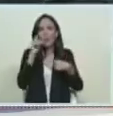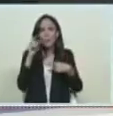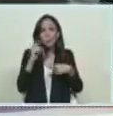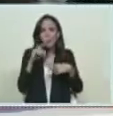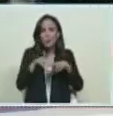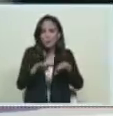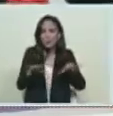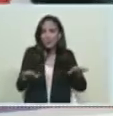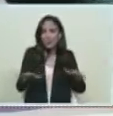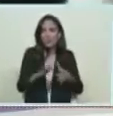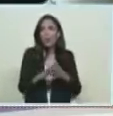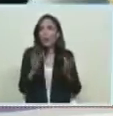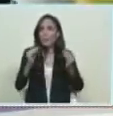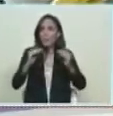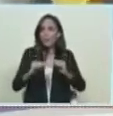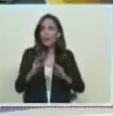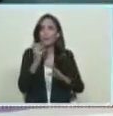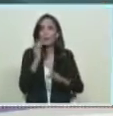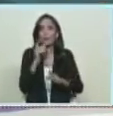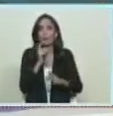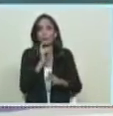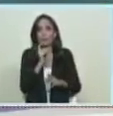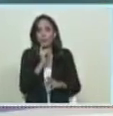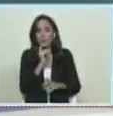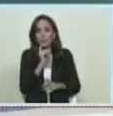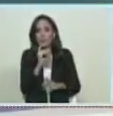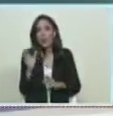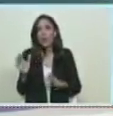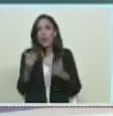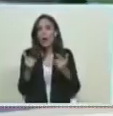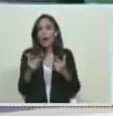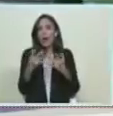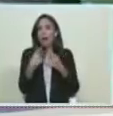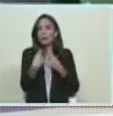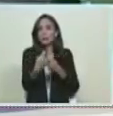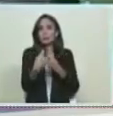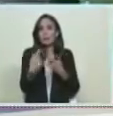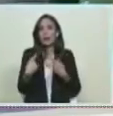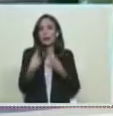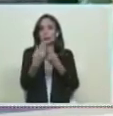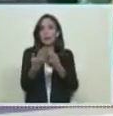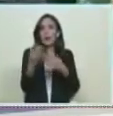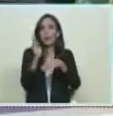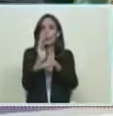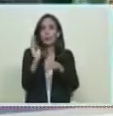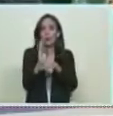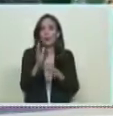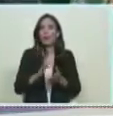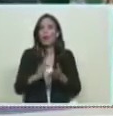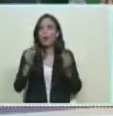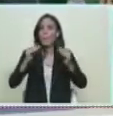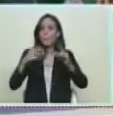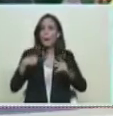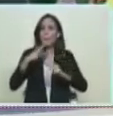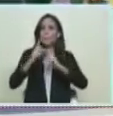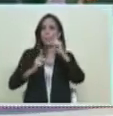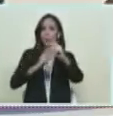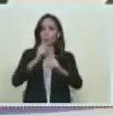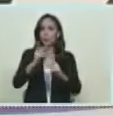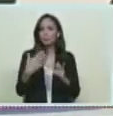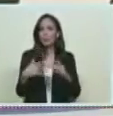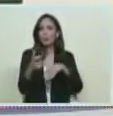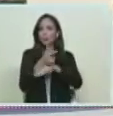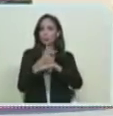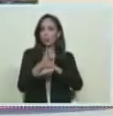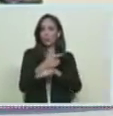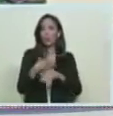productivas, ¿verdad? Porque es más trabajo, ¿verdad? El Estado no gasta tanto y nosotros somos producción al Estado.